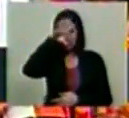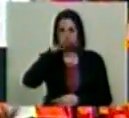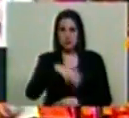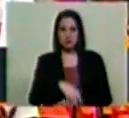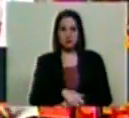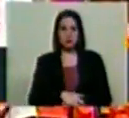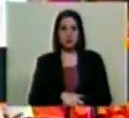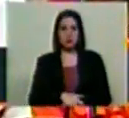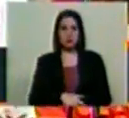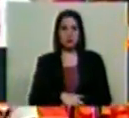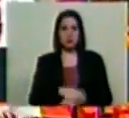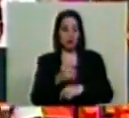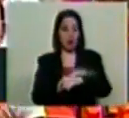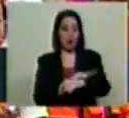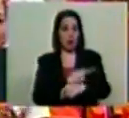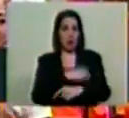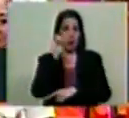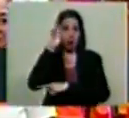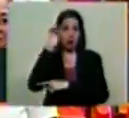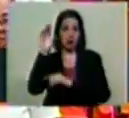hermanas constituyentes